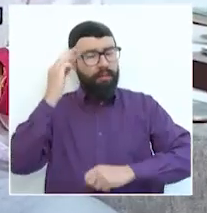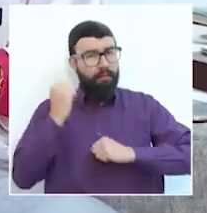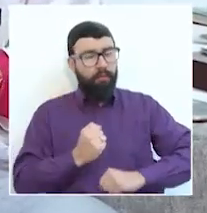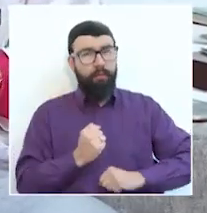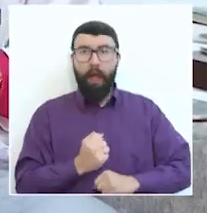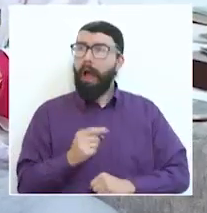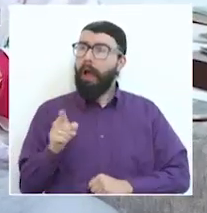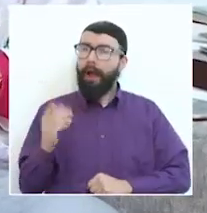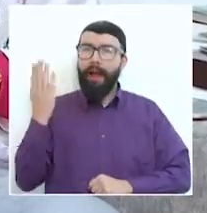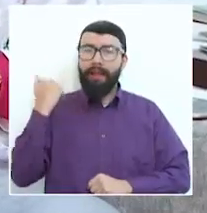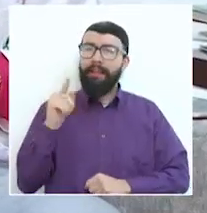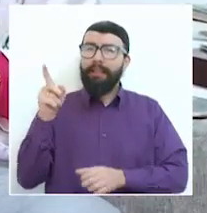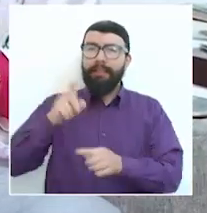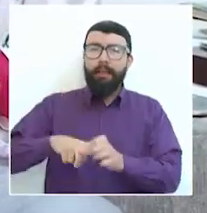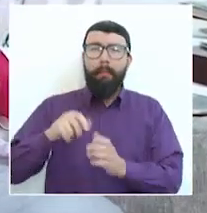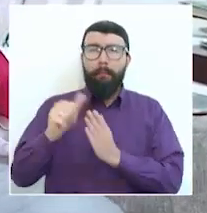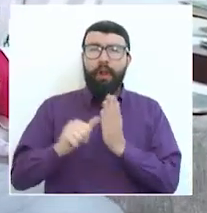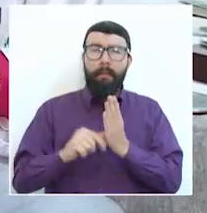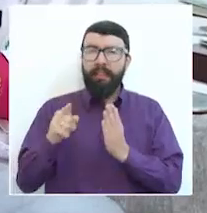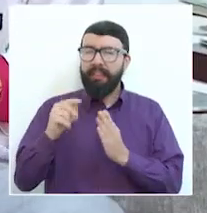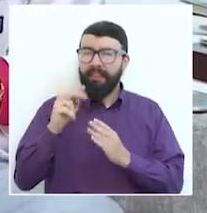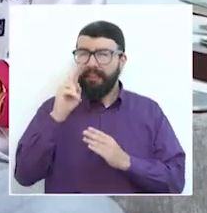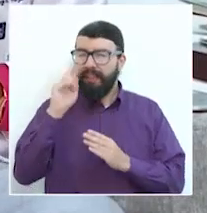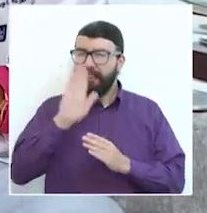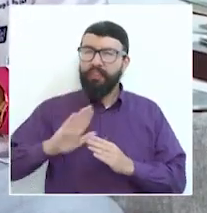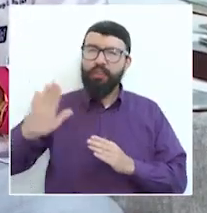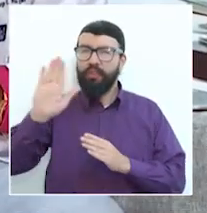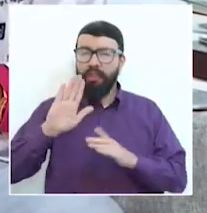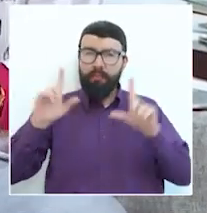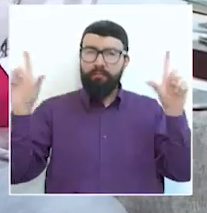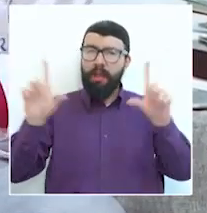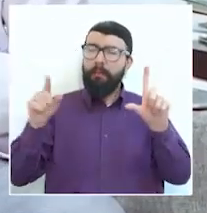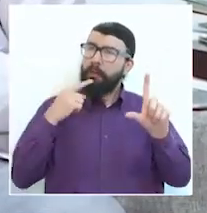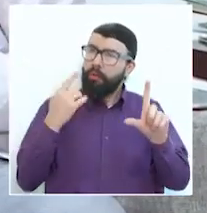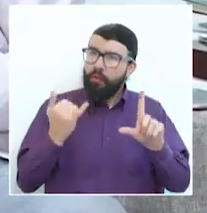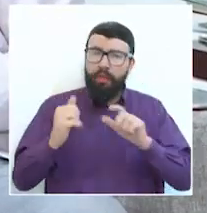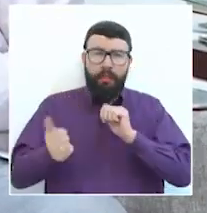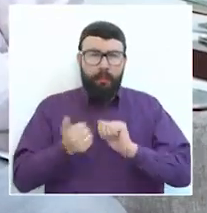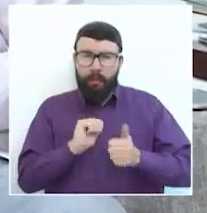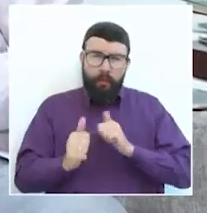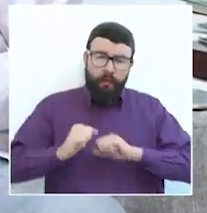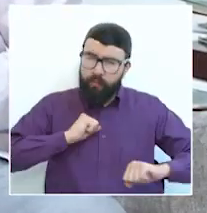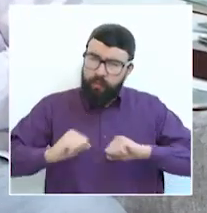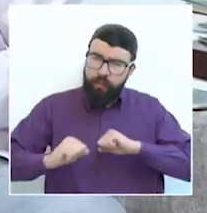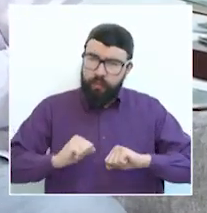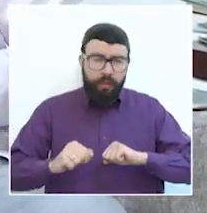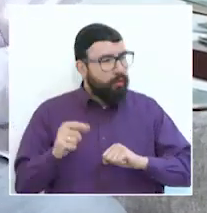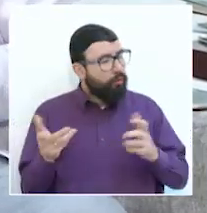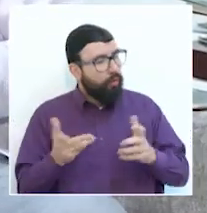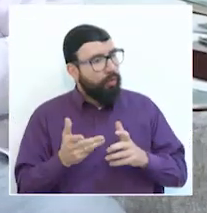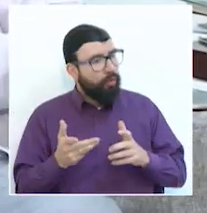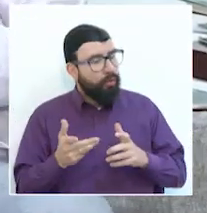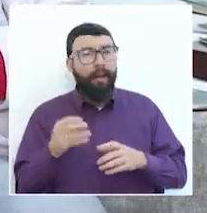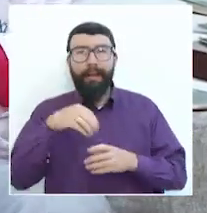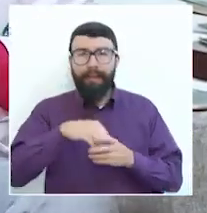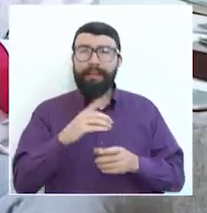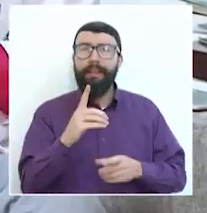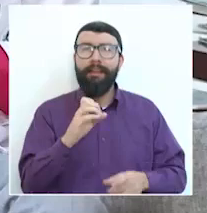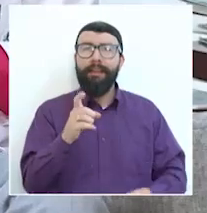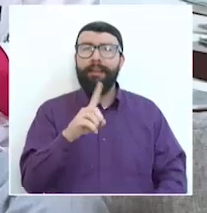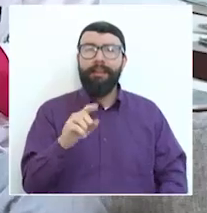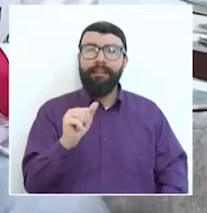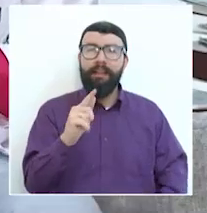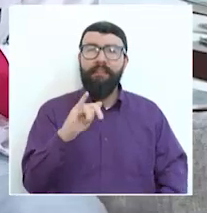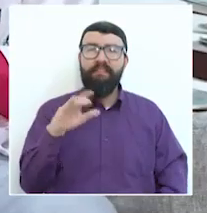esos programas nacionales de televisión para aguantar esas rutinas deportivas. Fue en En el desafío Caracol. Desafío